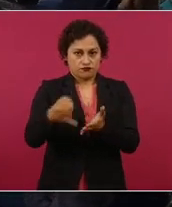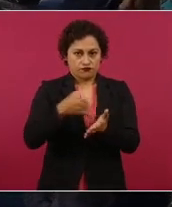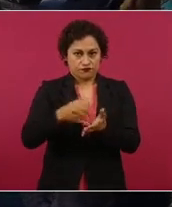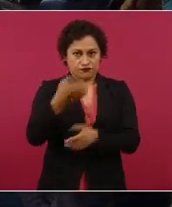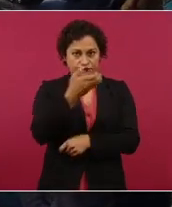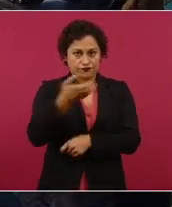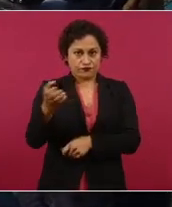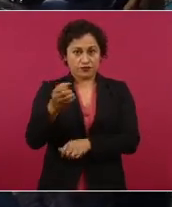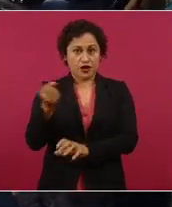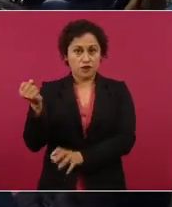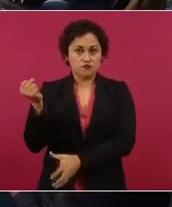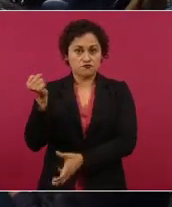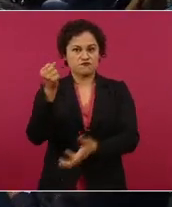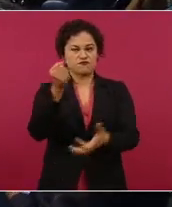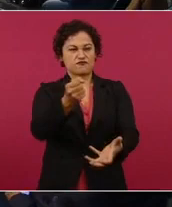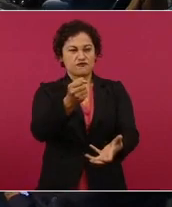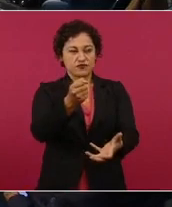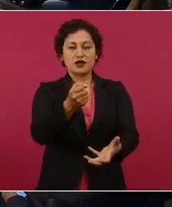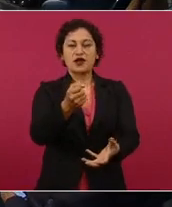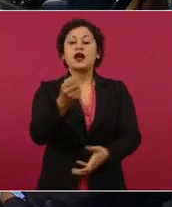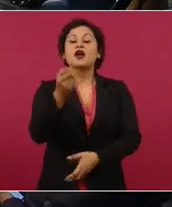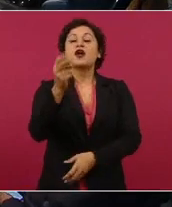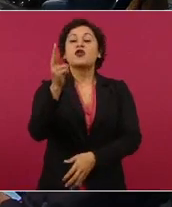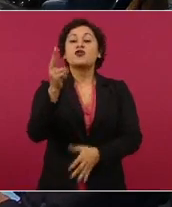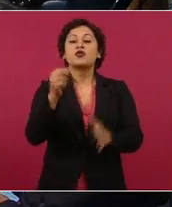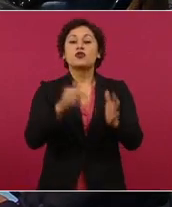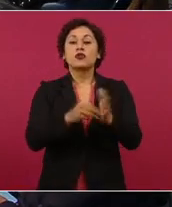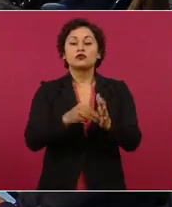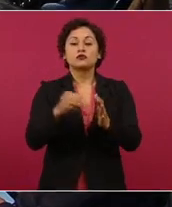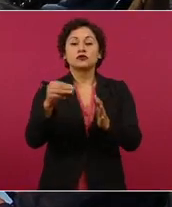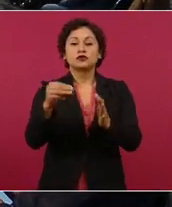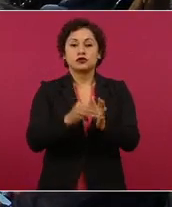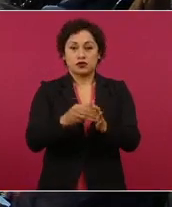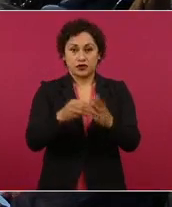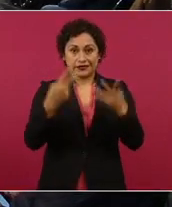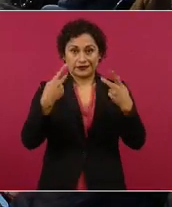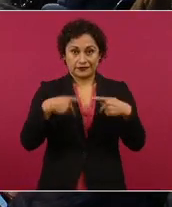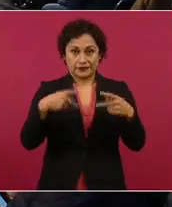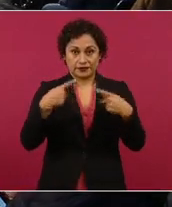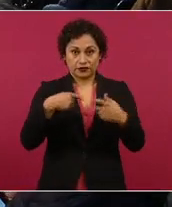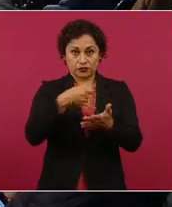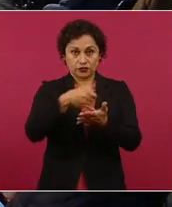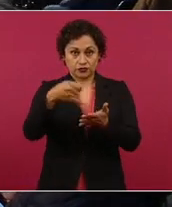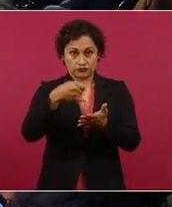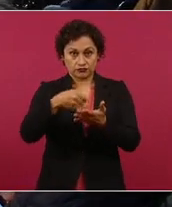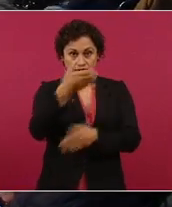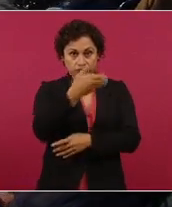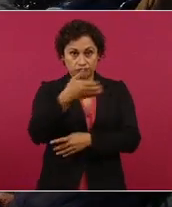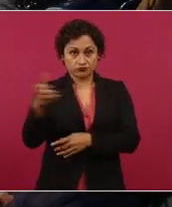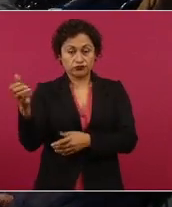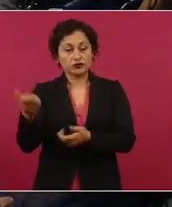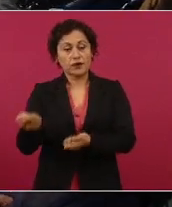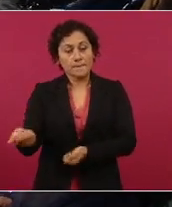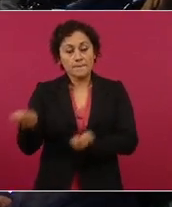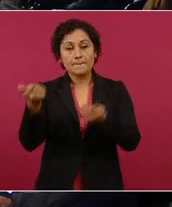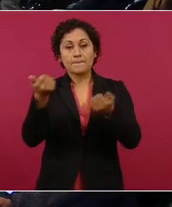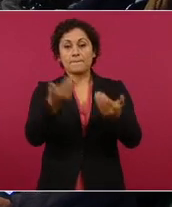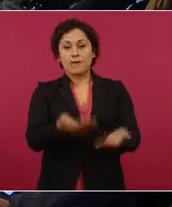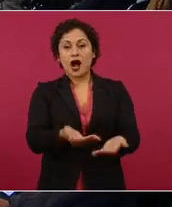2 millones de pequeños productores van a recibir fertilizantes gratuitos.